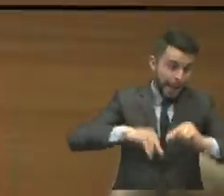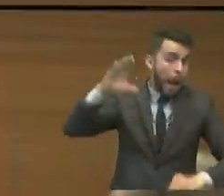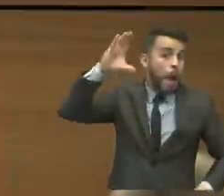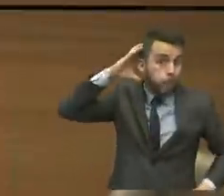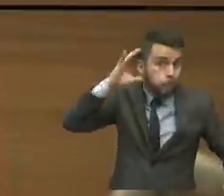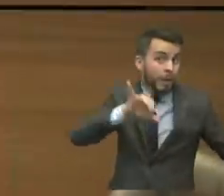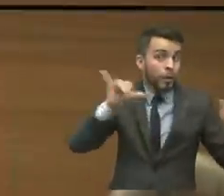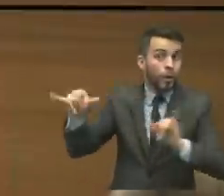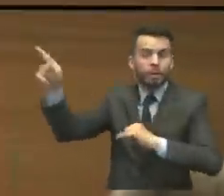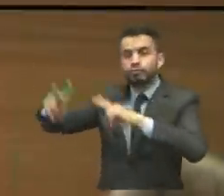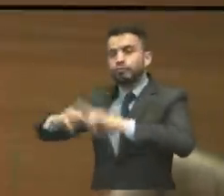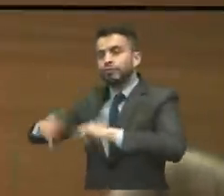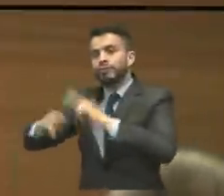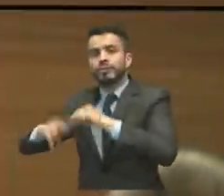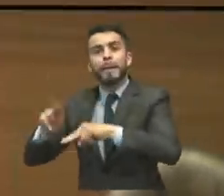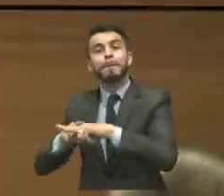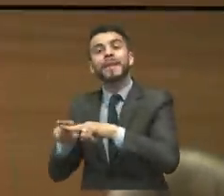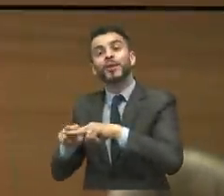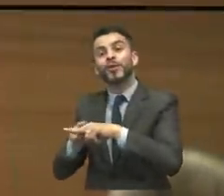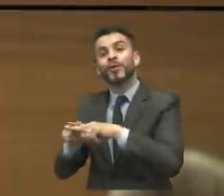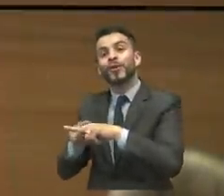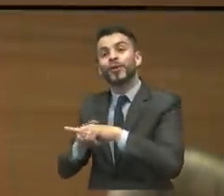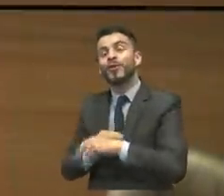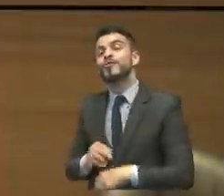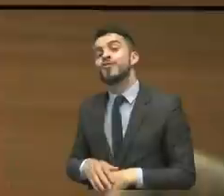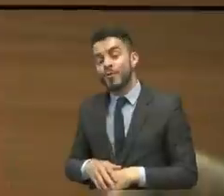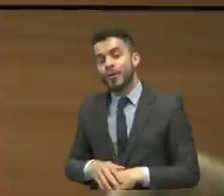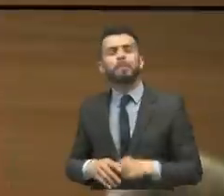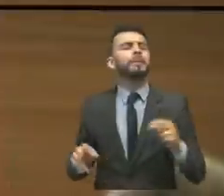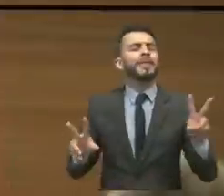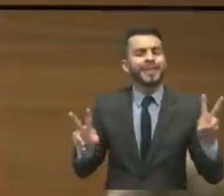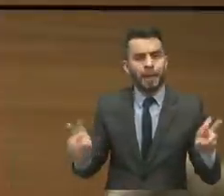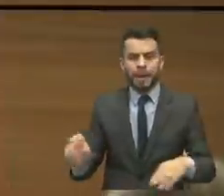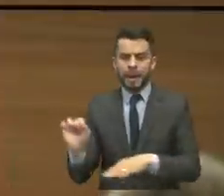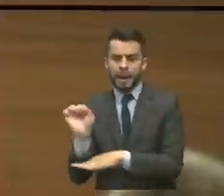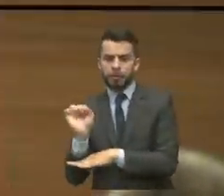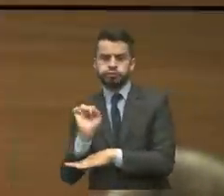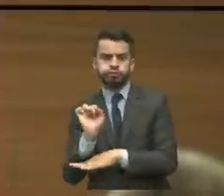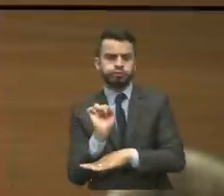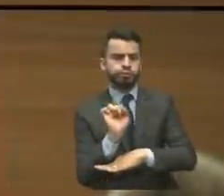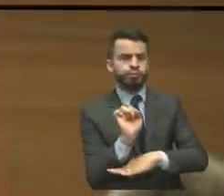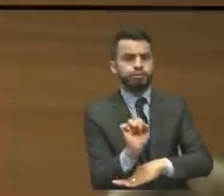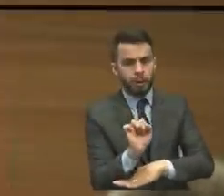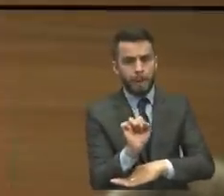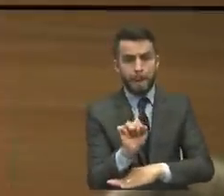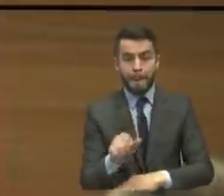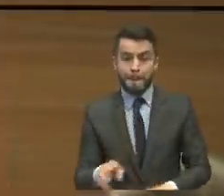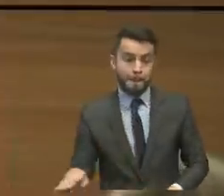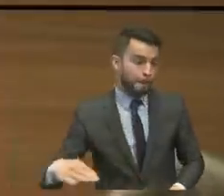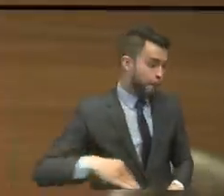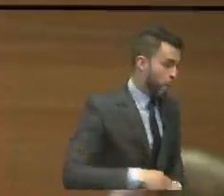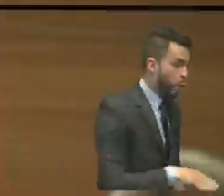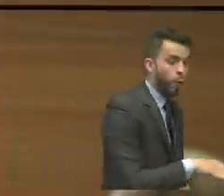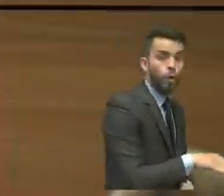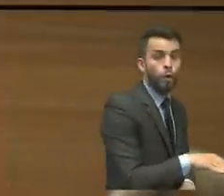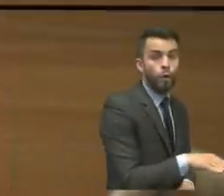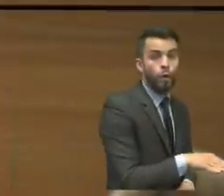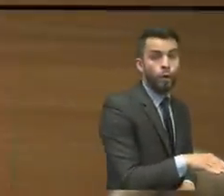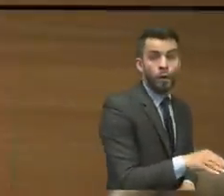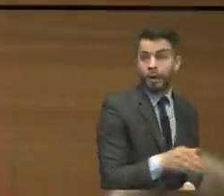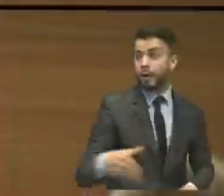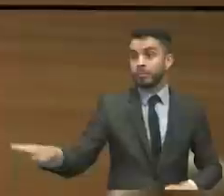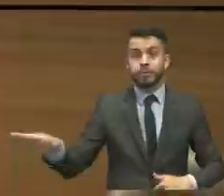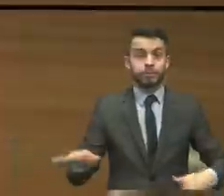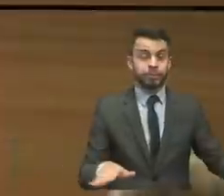Por lo cual, el plan de manejo de tráfico y desvío de tráfico del corredor verde séptima y de la primera línea del metro se